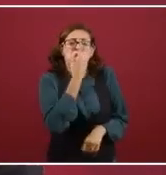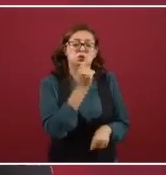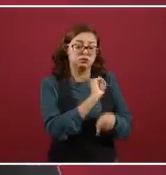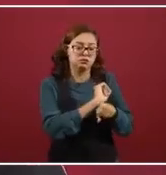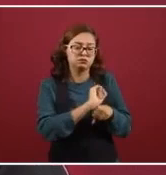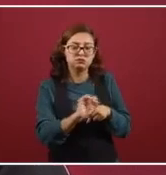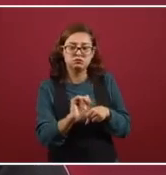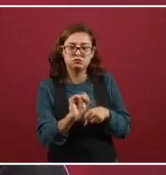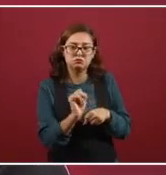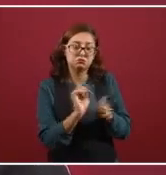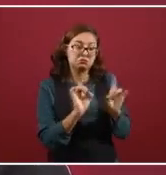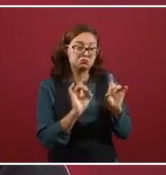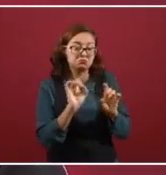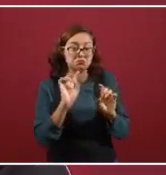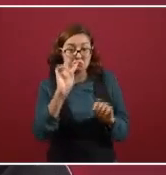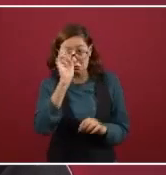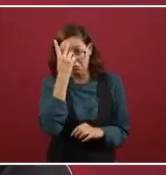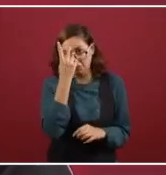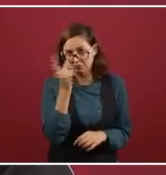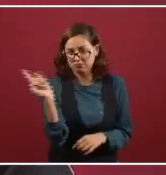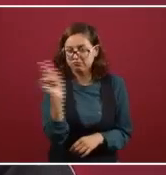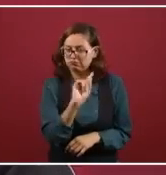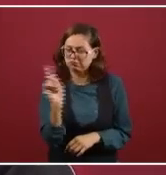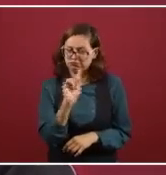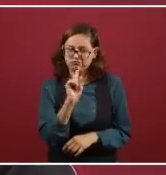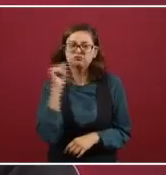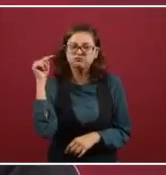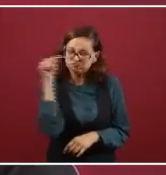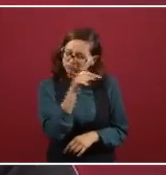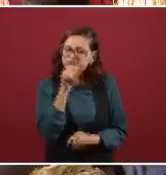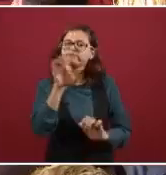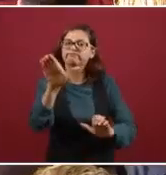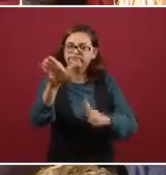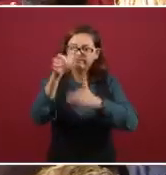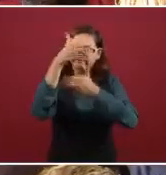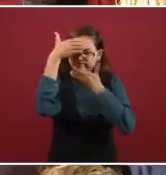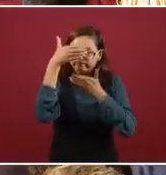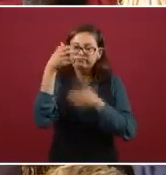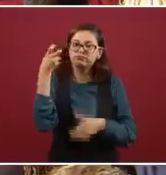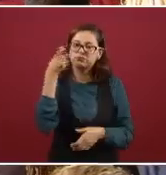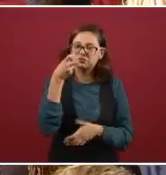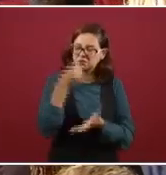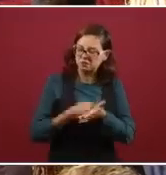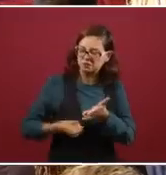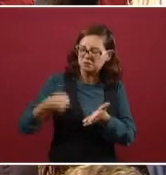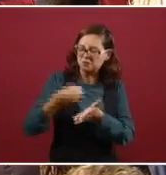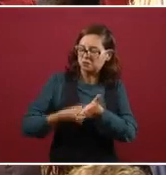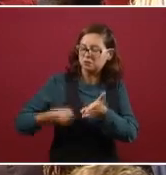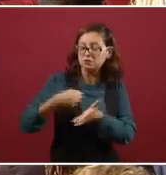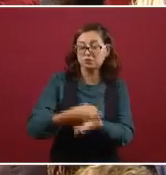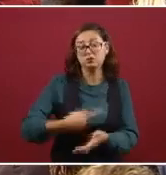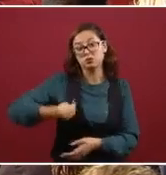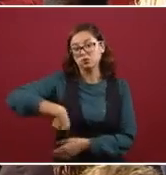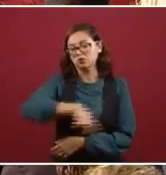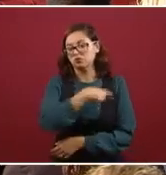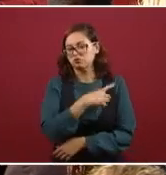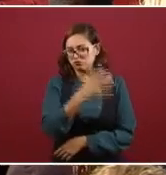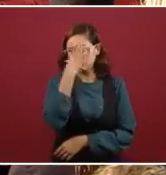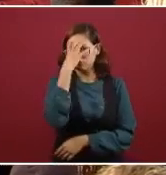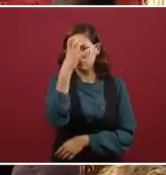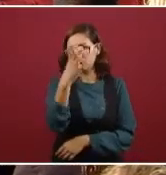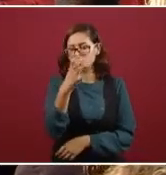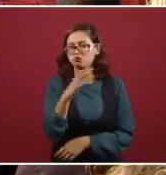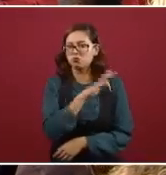acto de terrorismo. Y sobre eso vamos a insistir. Y me parece que es lo más sólido y drástico que podemos hacer el día de hoy, y también lo más